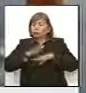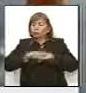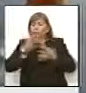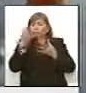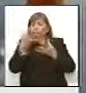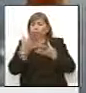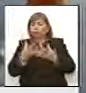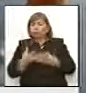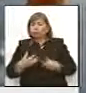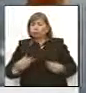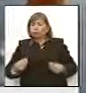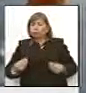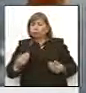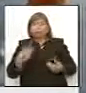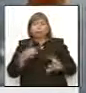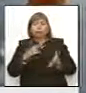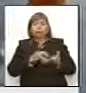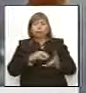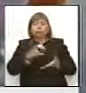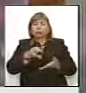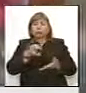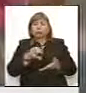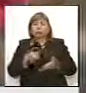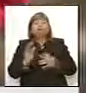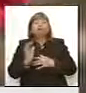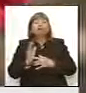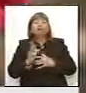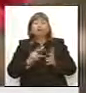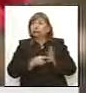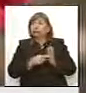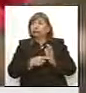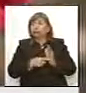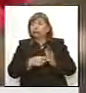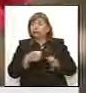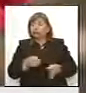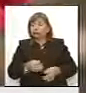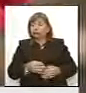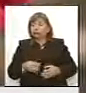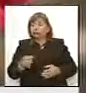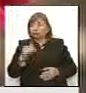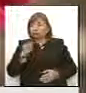extinción, cuyo valor para los pueblos es de símbolo de integración como flor sagrada de los incas.